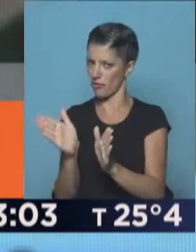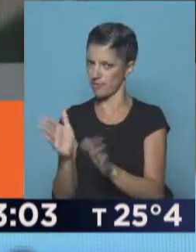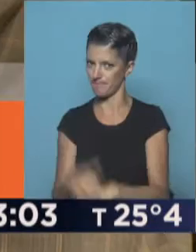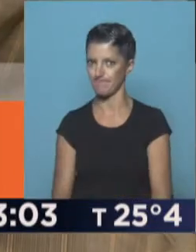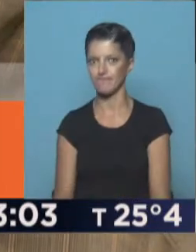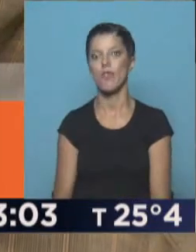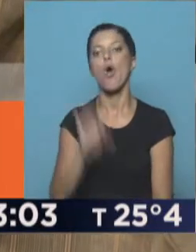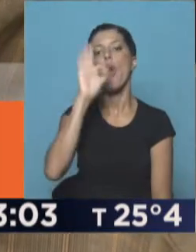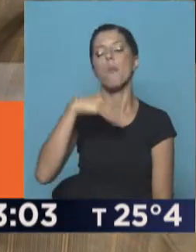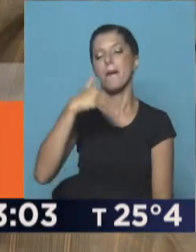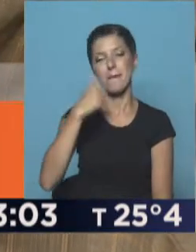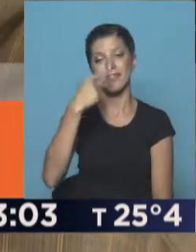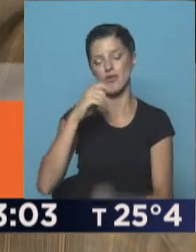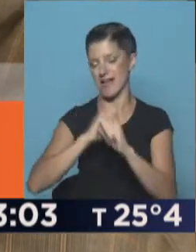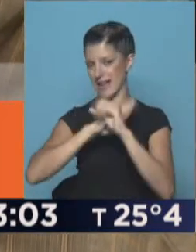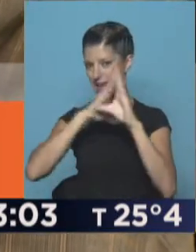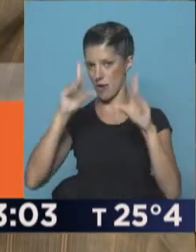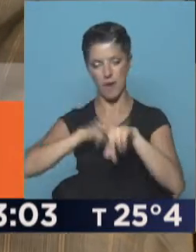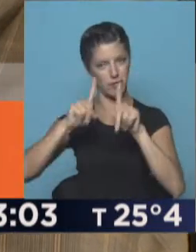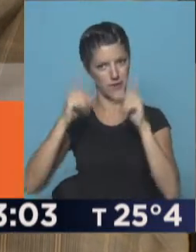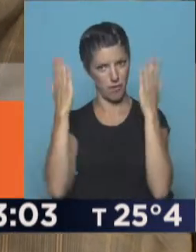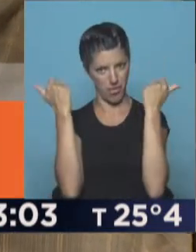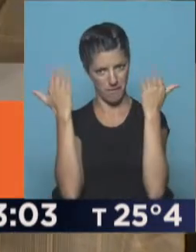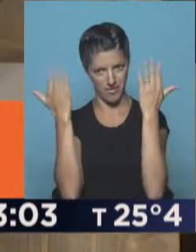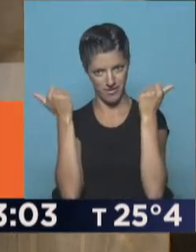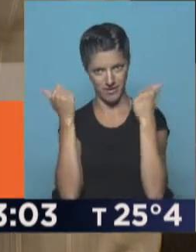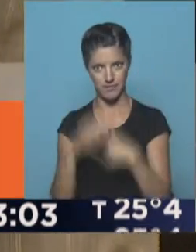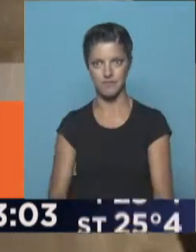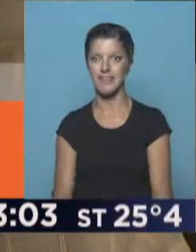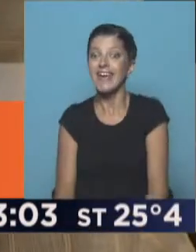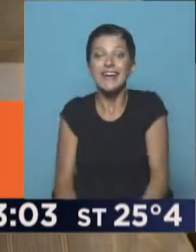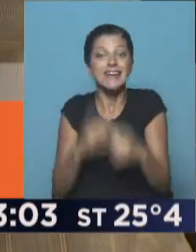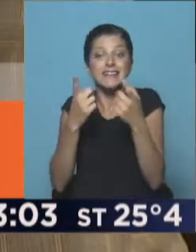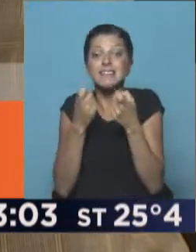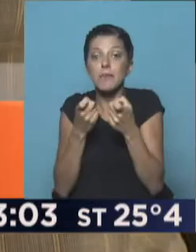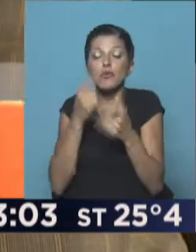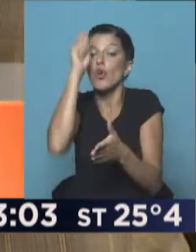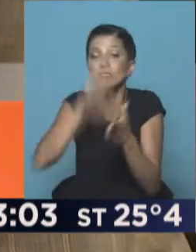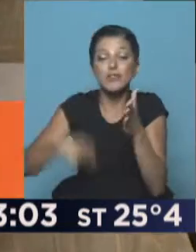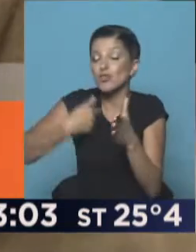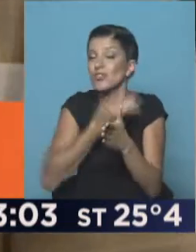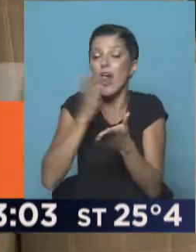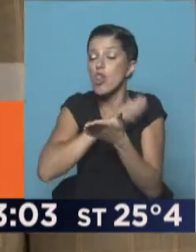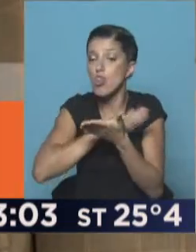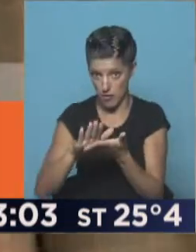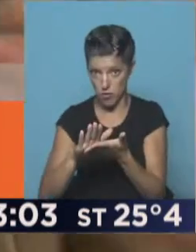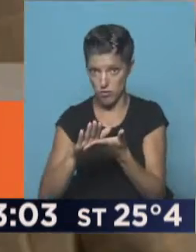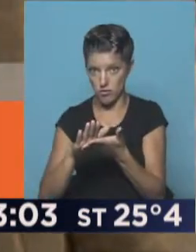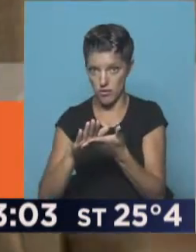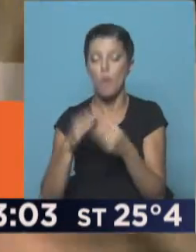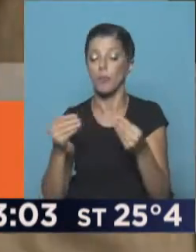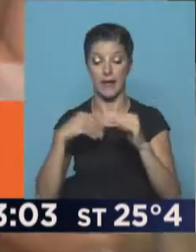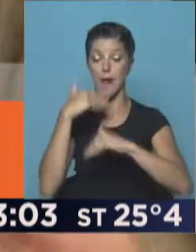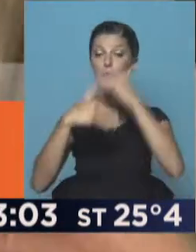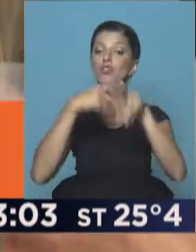con muchísima claridad en su discurso de despedida que ustedes estaban mencionando, necesitamos un nuevo contrato social. Sí, claro. El progreso técnico implica